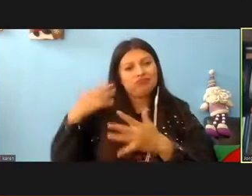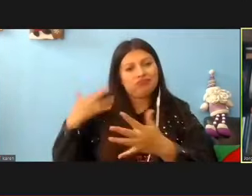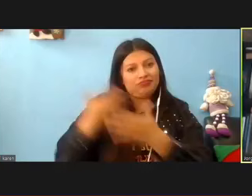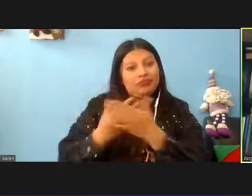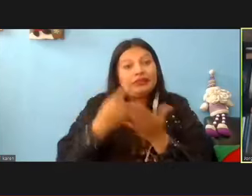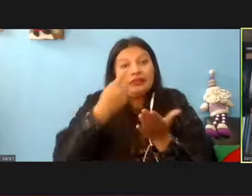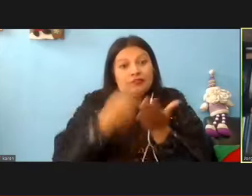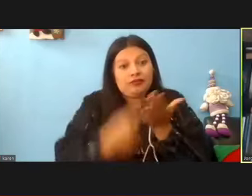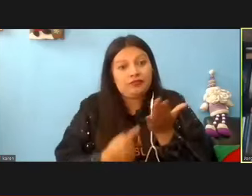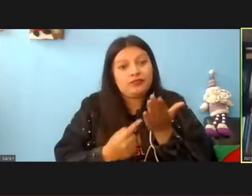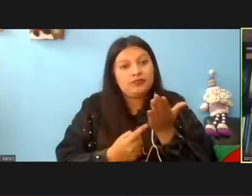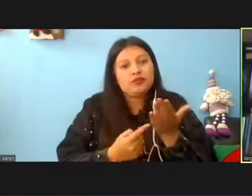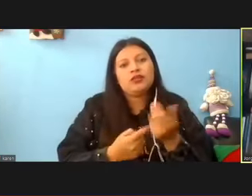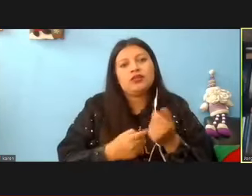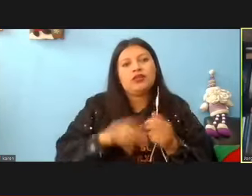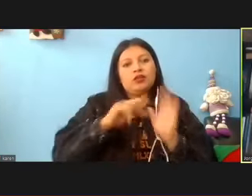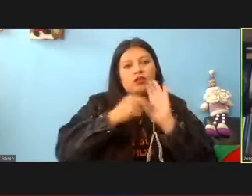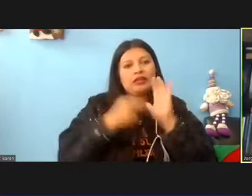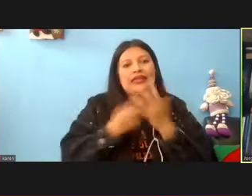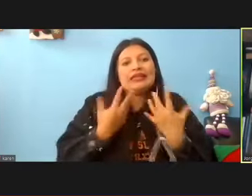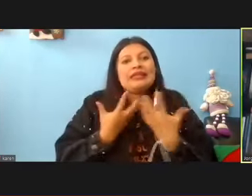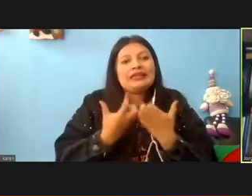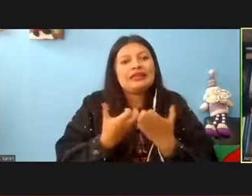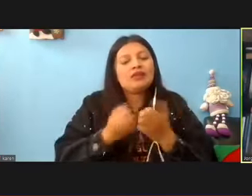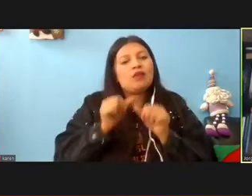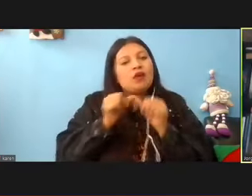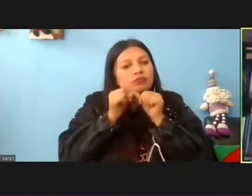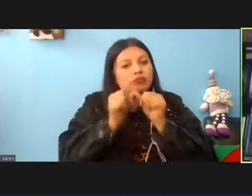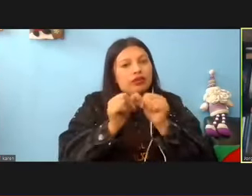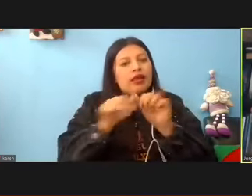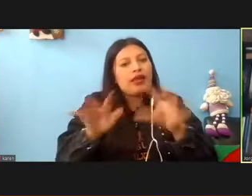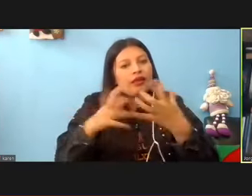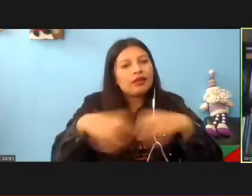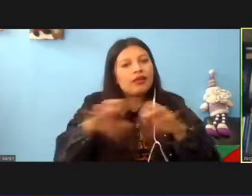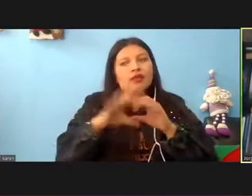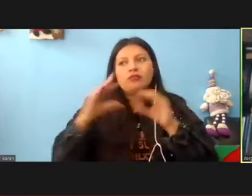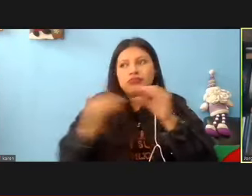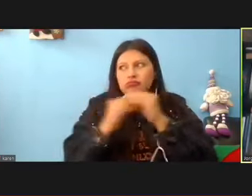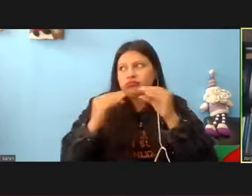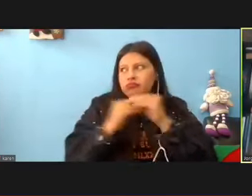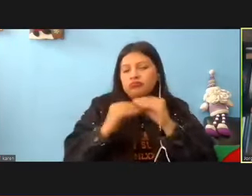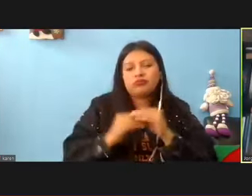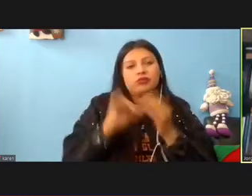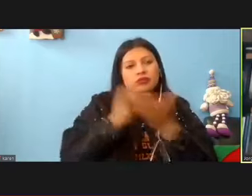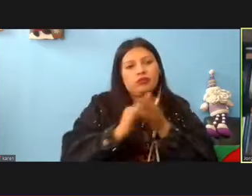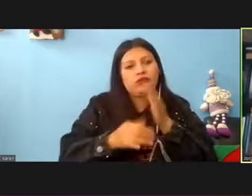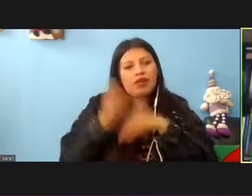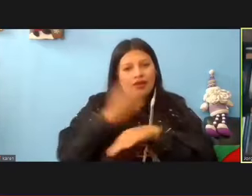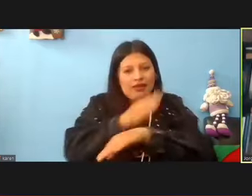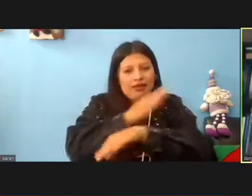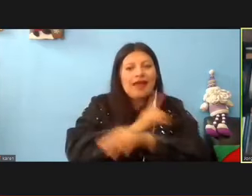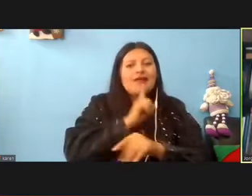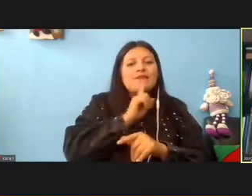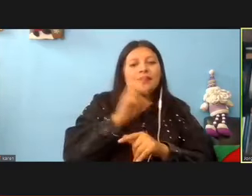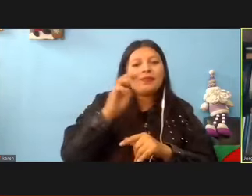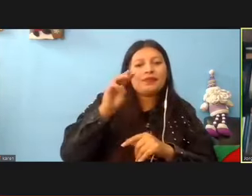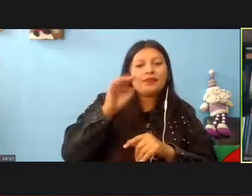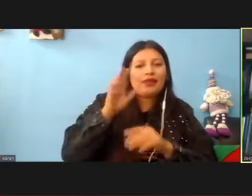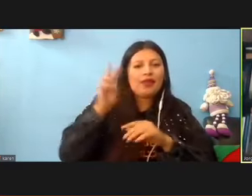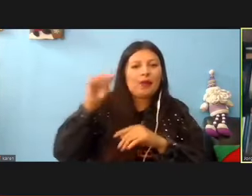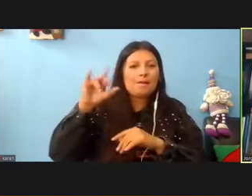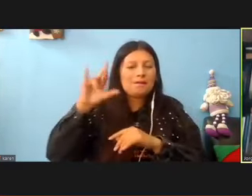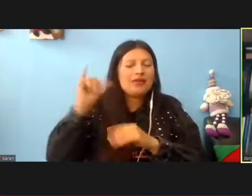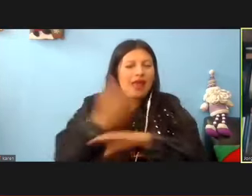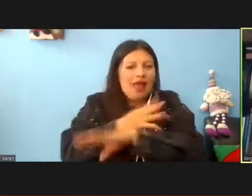que sin duda lo que se requiere es mantener estos ejercicios de articulación. Ya Miguel lo mencionó cuando presentaba las conclusiones del